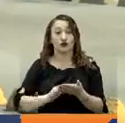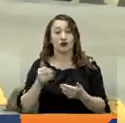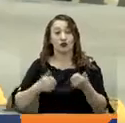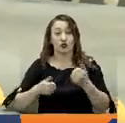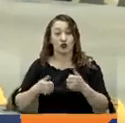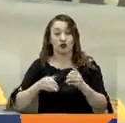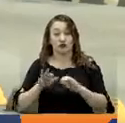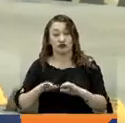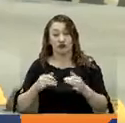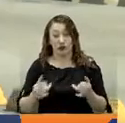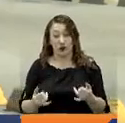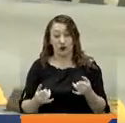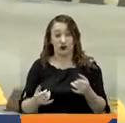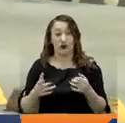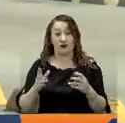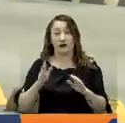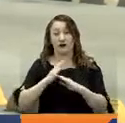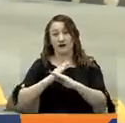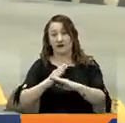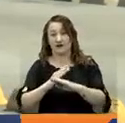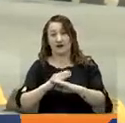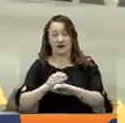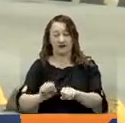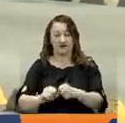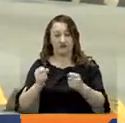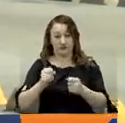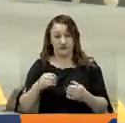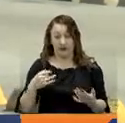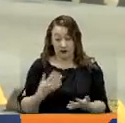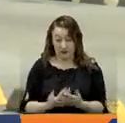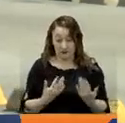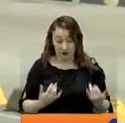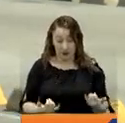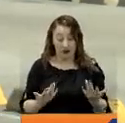estos momentos para evitar posibles desastres. Es hasta el momento